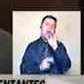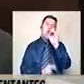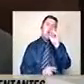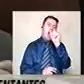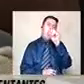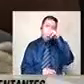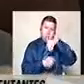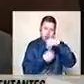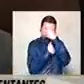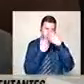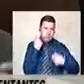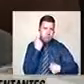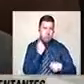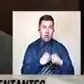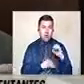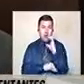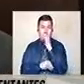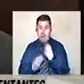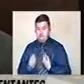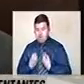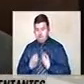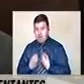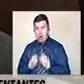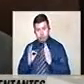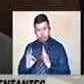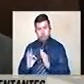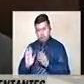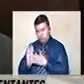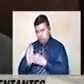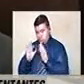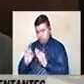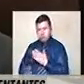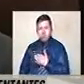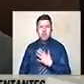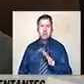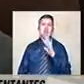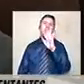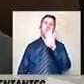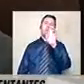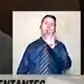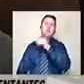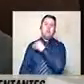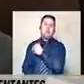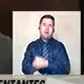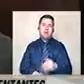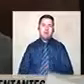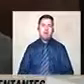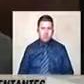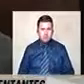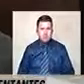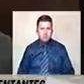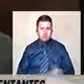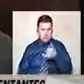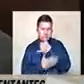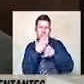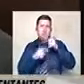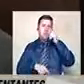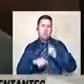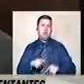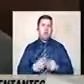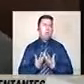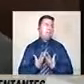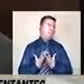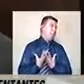los colombianos que vivimos en la legal en la legalidad somos 48 millones el país no se puede seguir